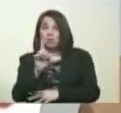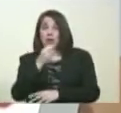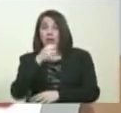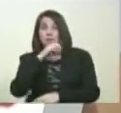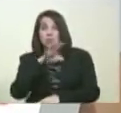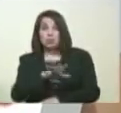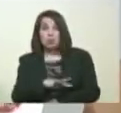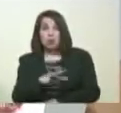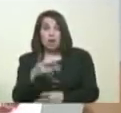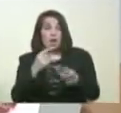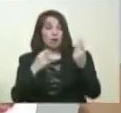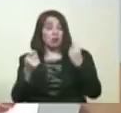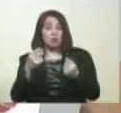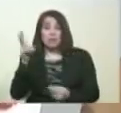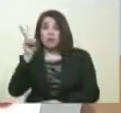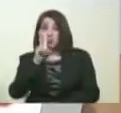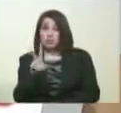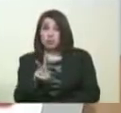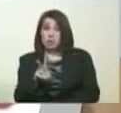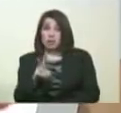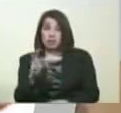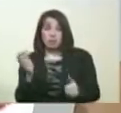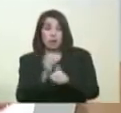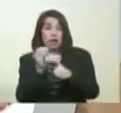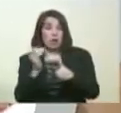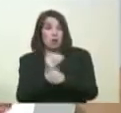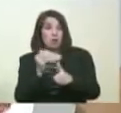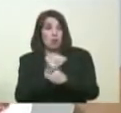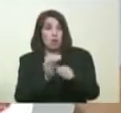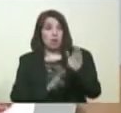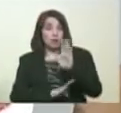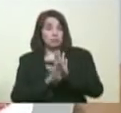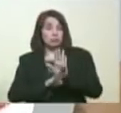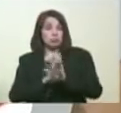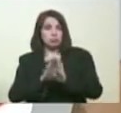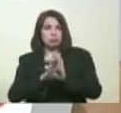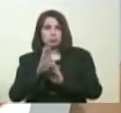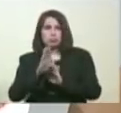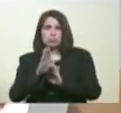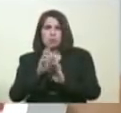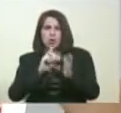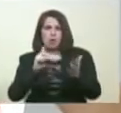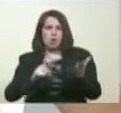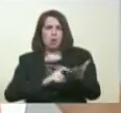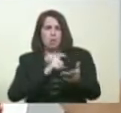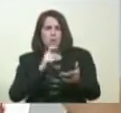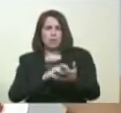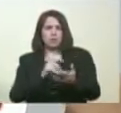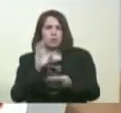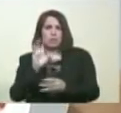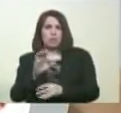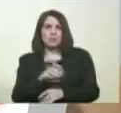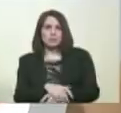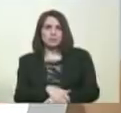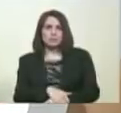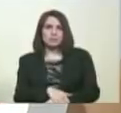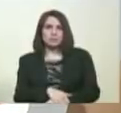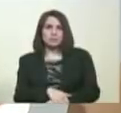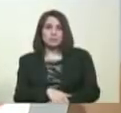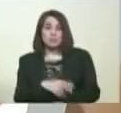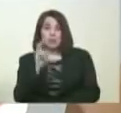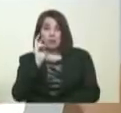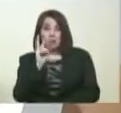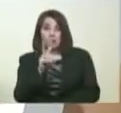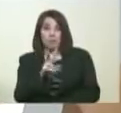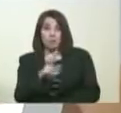la economía venezolana para lograr el desarrollo completo del país. Y fíjense